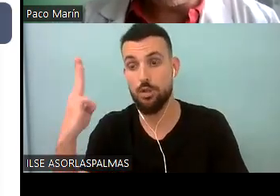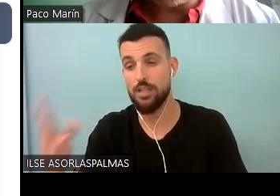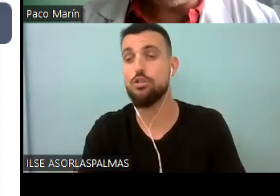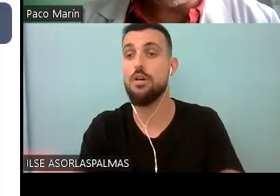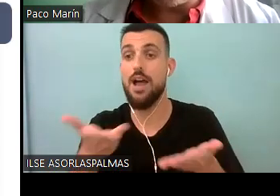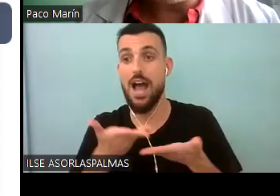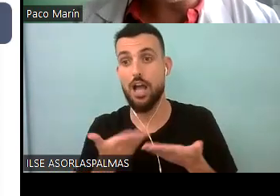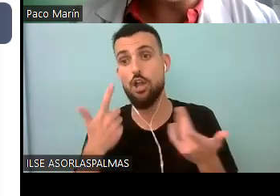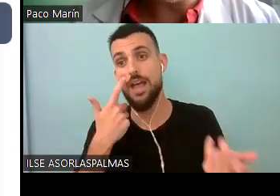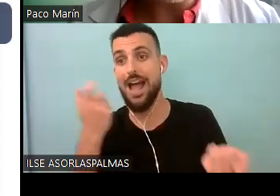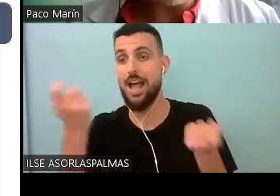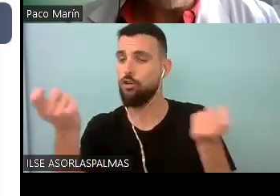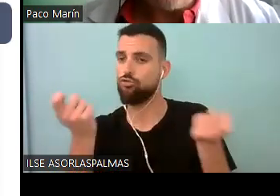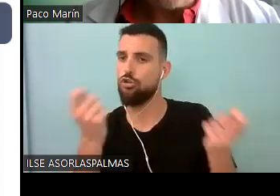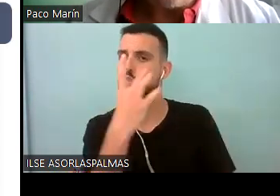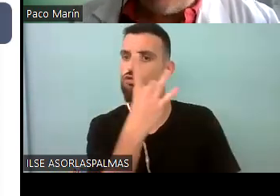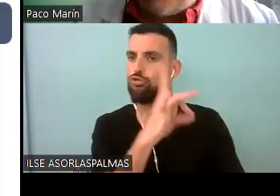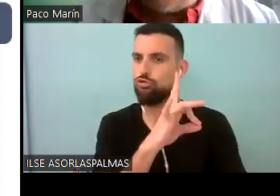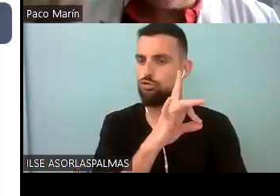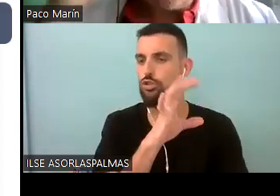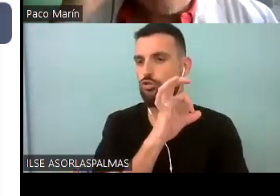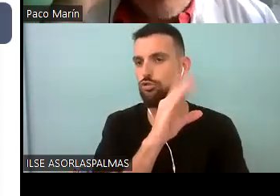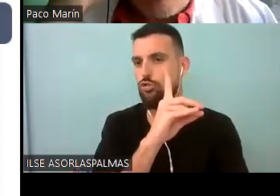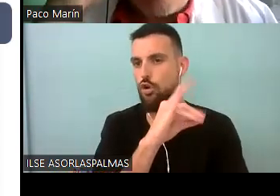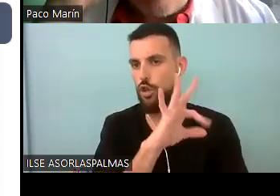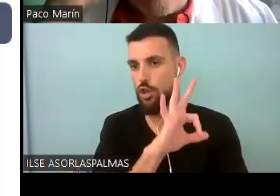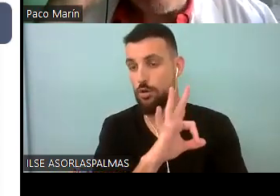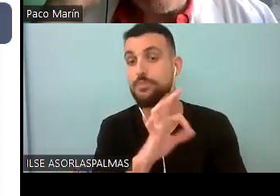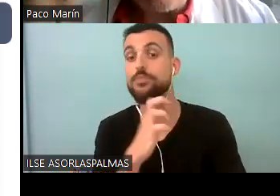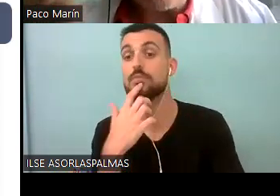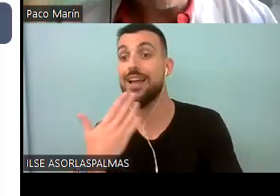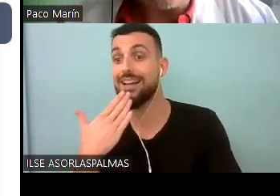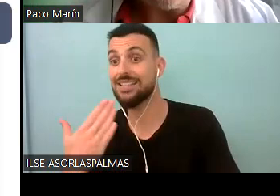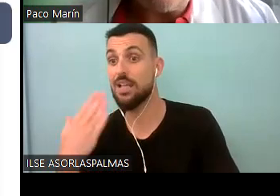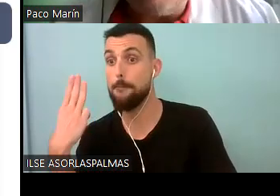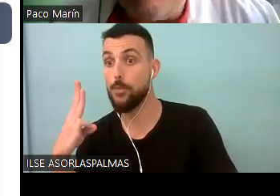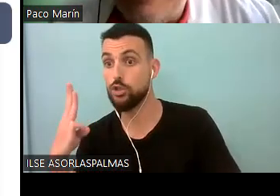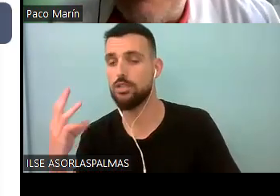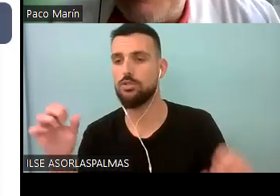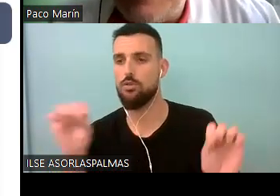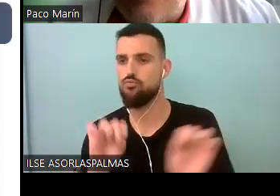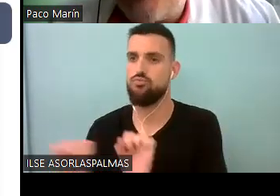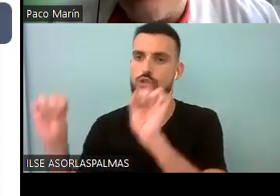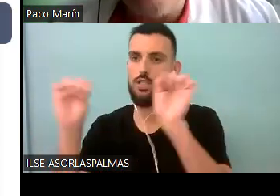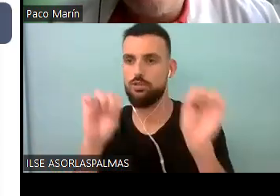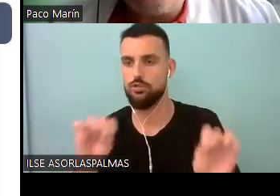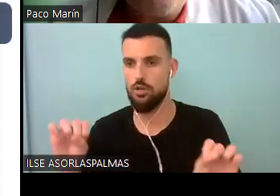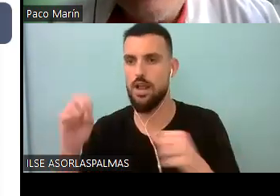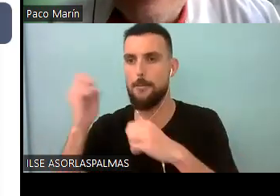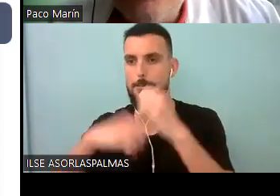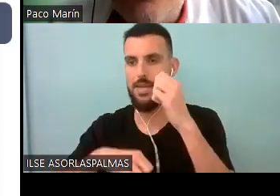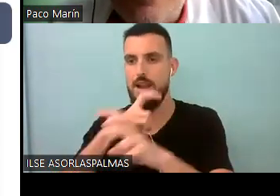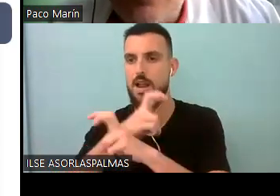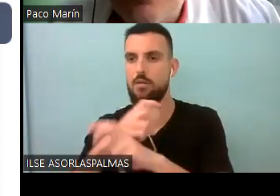ese exceso de sodio. Por lo tanto, un aporte adecuado de potasio nos va a proteger en cierta manera de la pérdida mineral ósea. Y